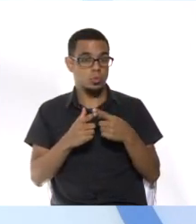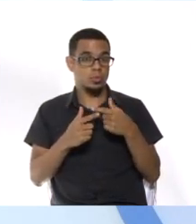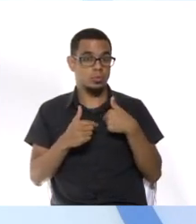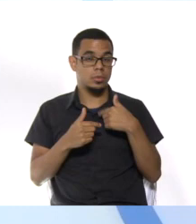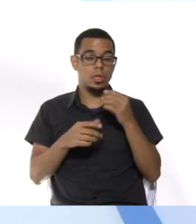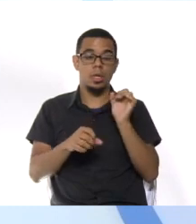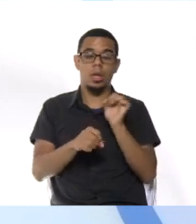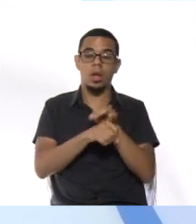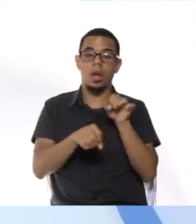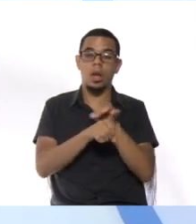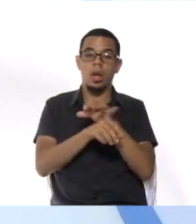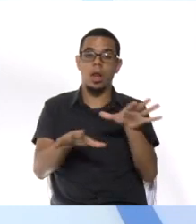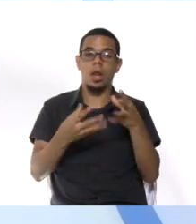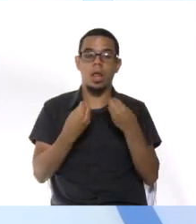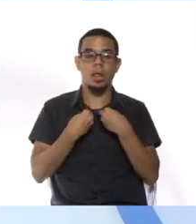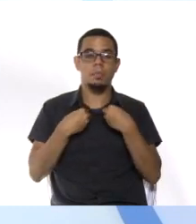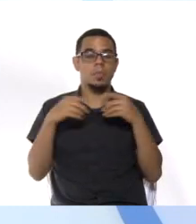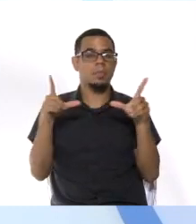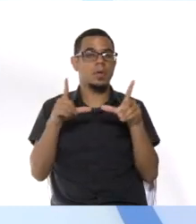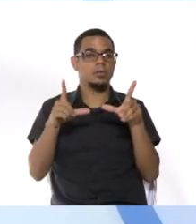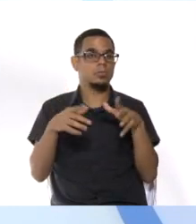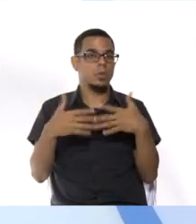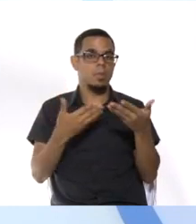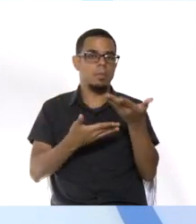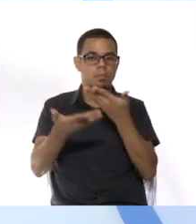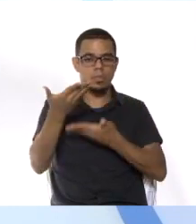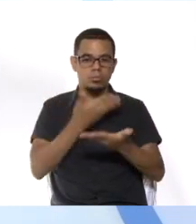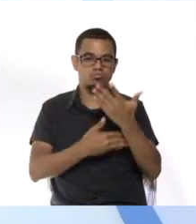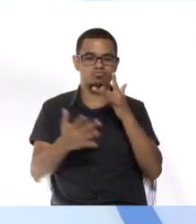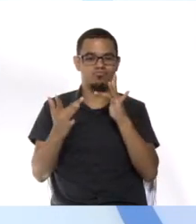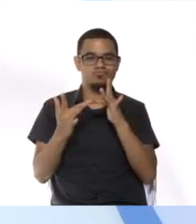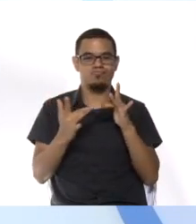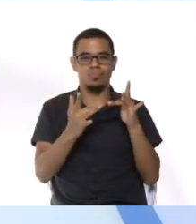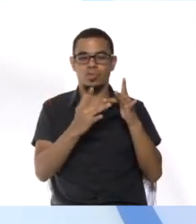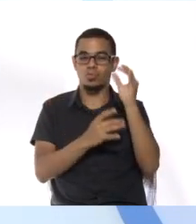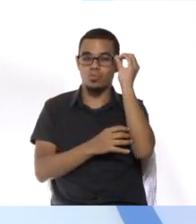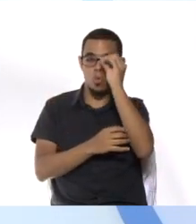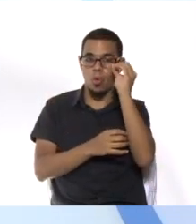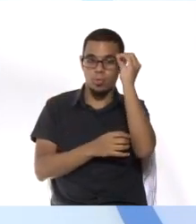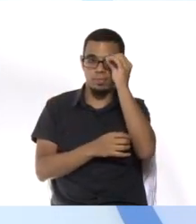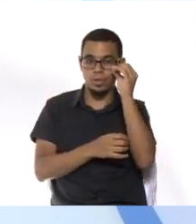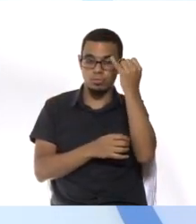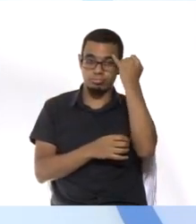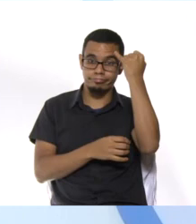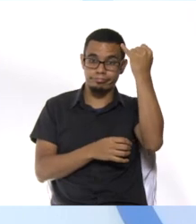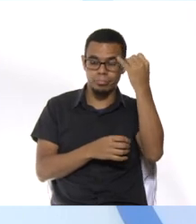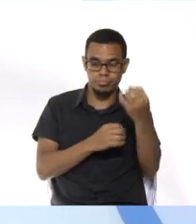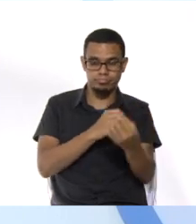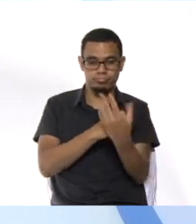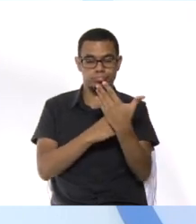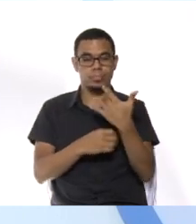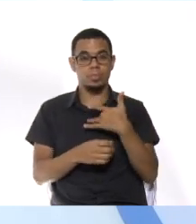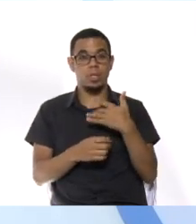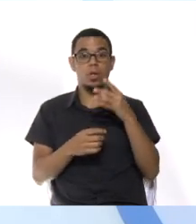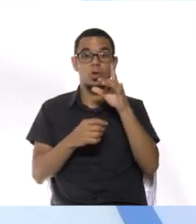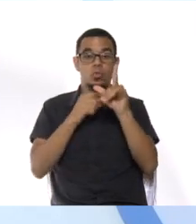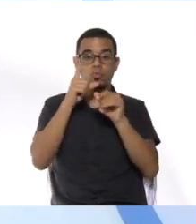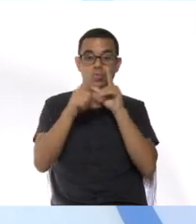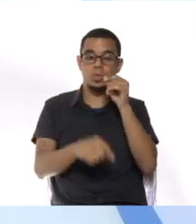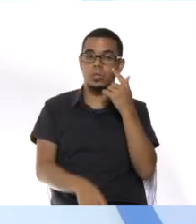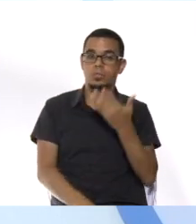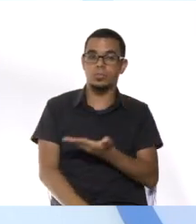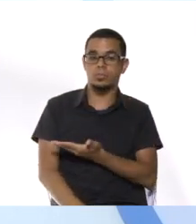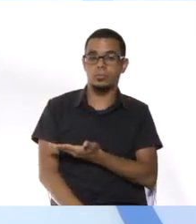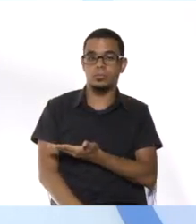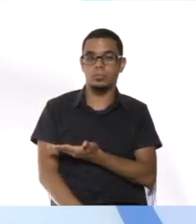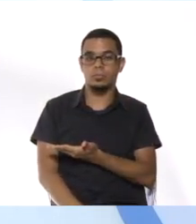total disposición las redes de nuestra Casa Vive para que interactúen y nos dejen todos sus comentarios e impresiones. Por Twitter pueden seguirnos como